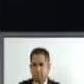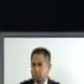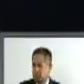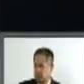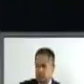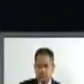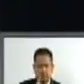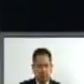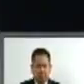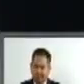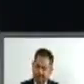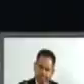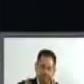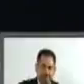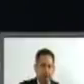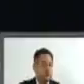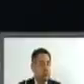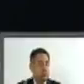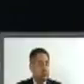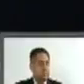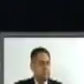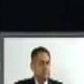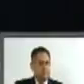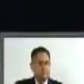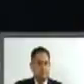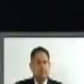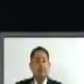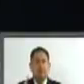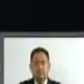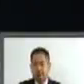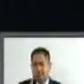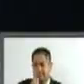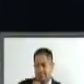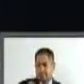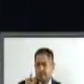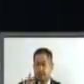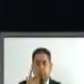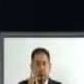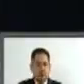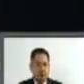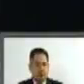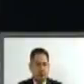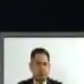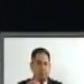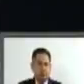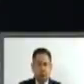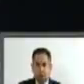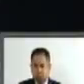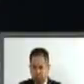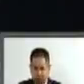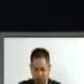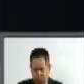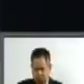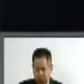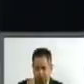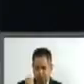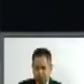países, pues en Canadá se conmemora el 150 aniversario del Acta Constitucional